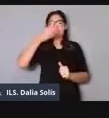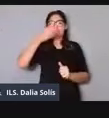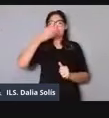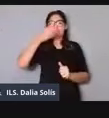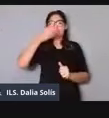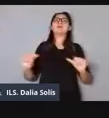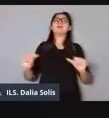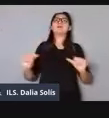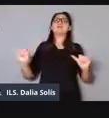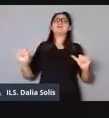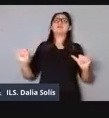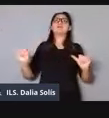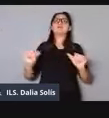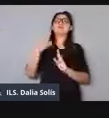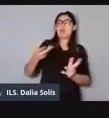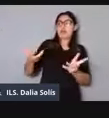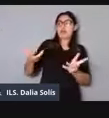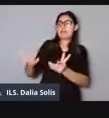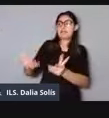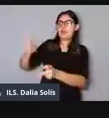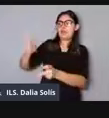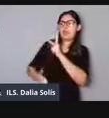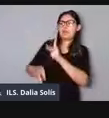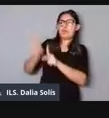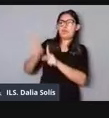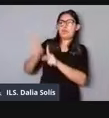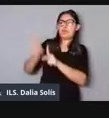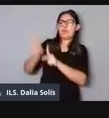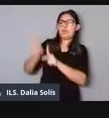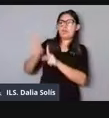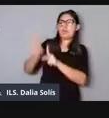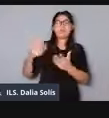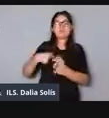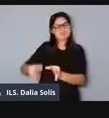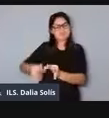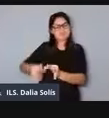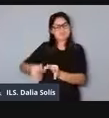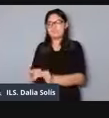ahí la tesis, estaba detenida, empezaste tu primer protocolo,